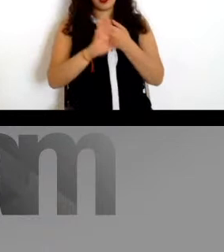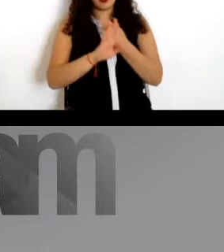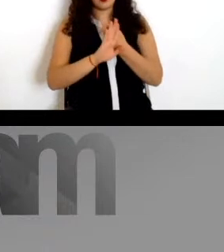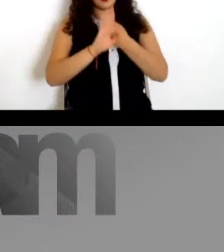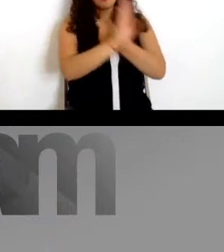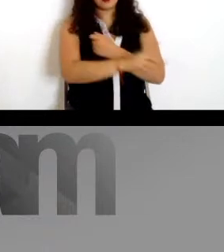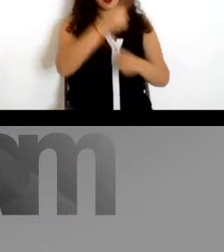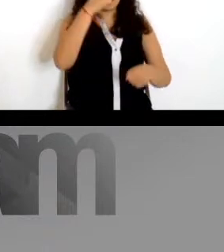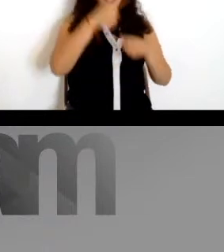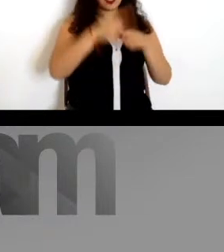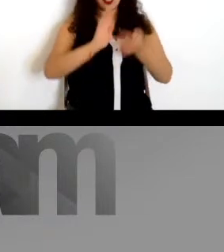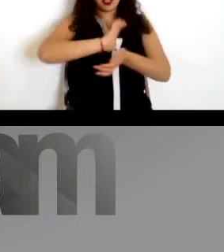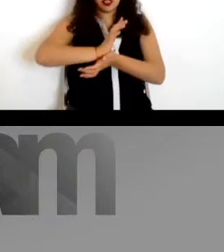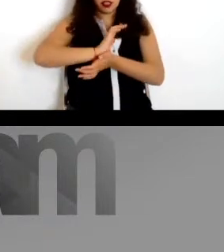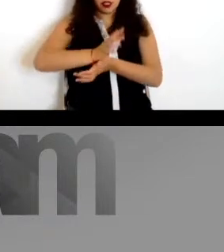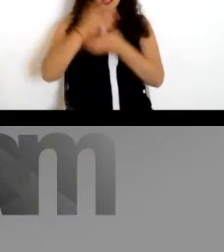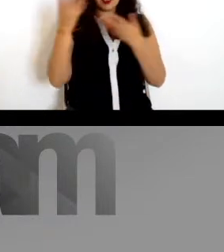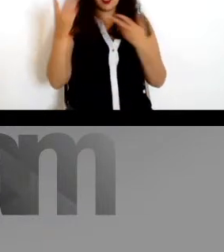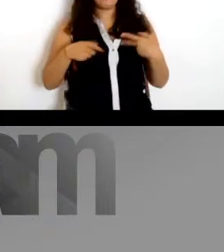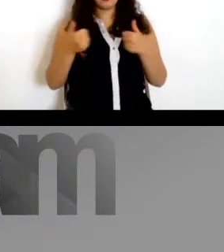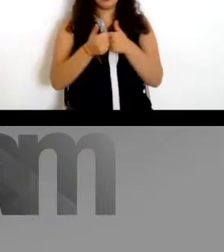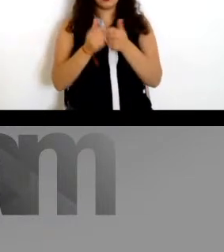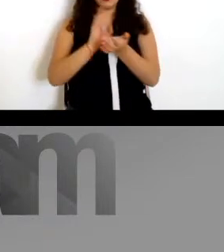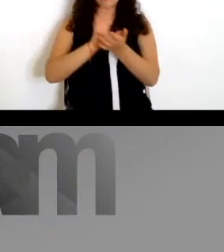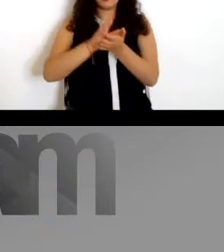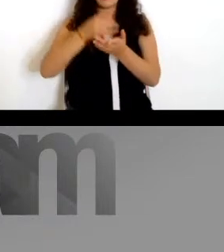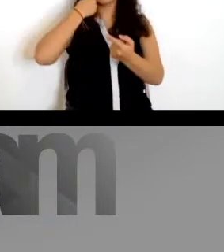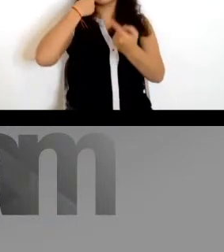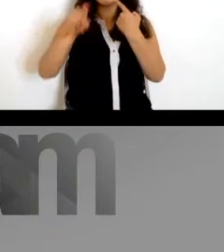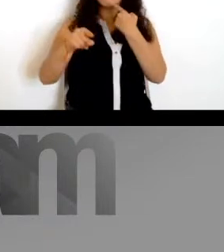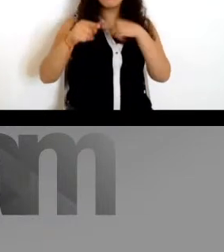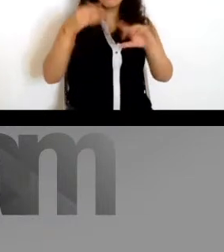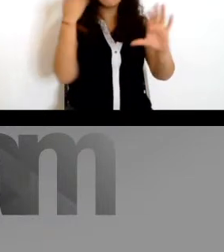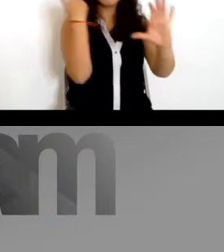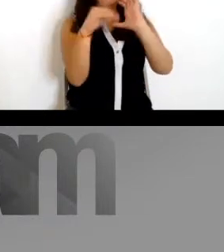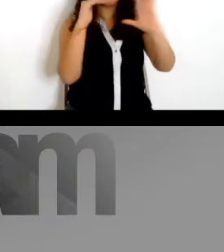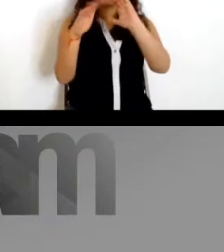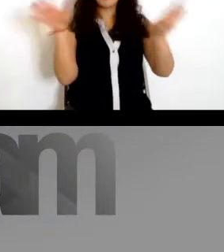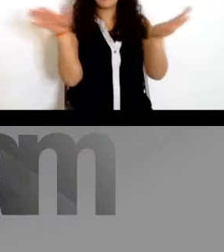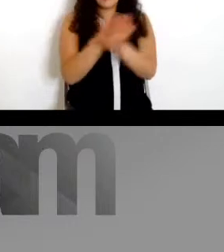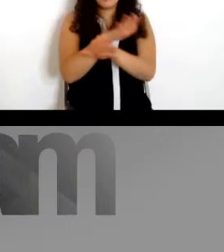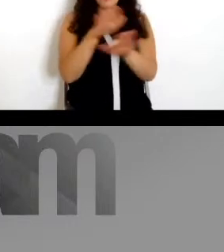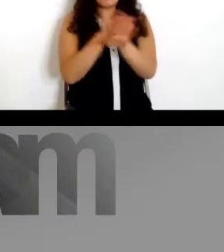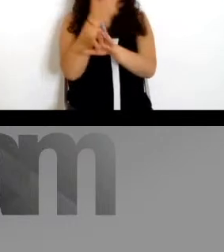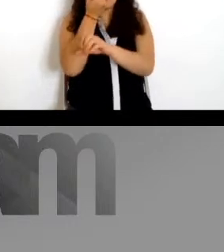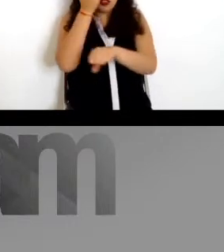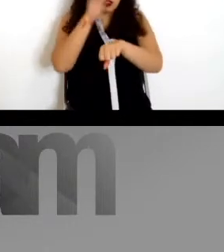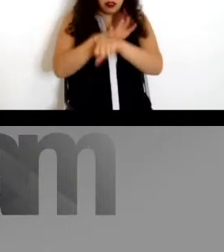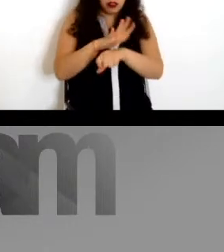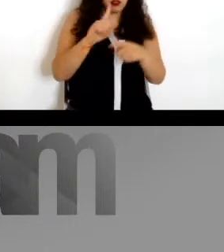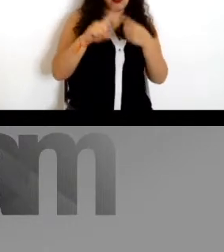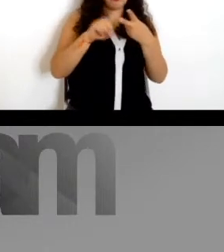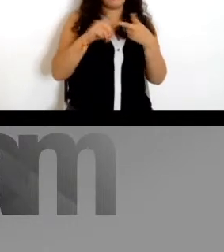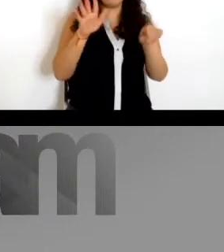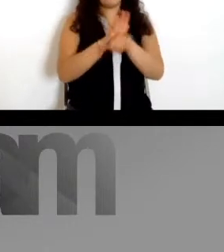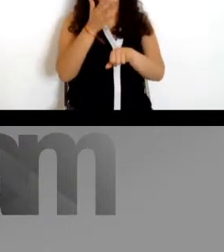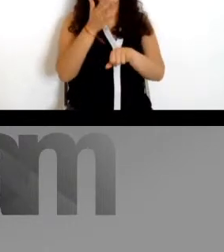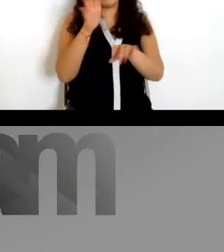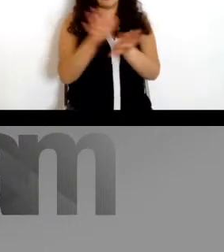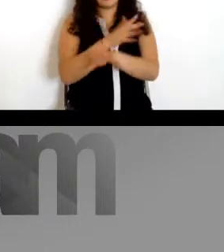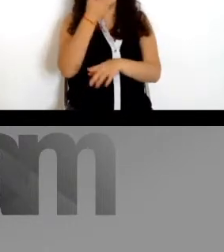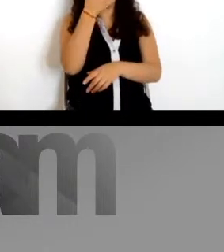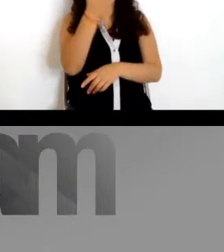con discapacidad presenten estas quejas. Quejas que detonen un cambio administrativo, un cambio de presupuestos, un cambio de